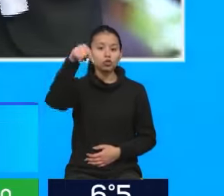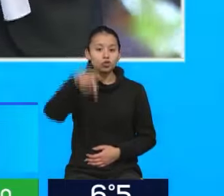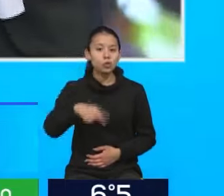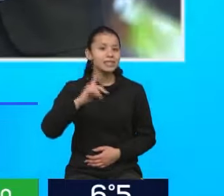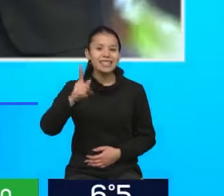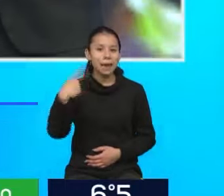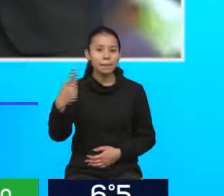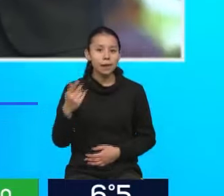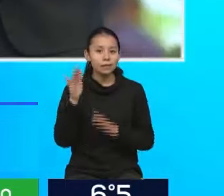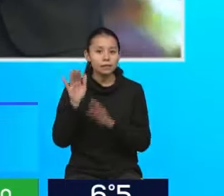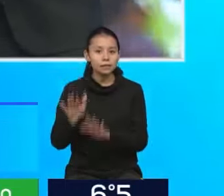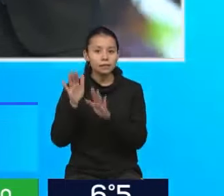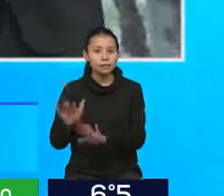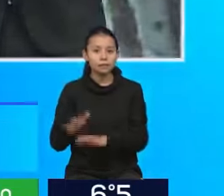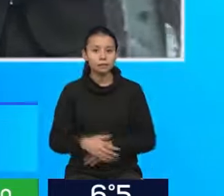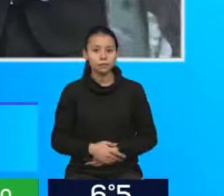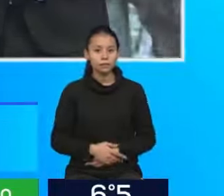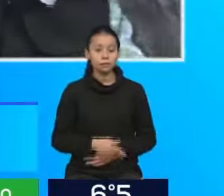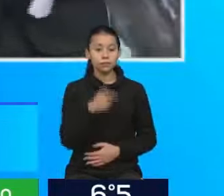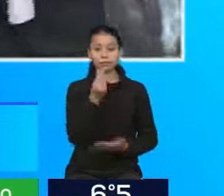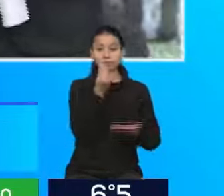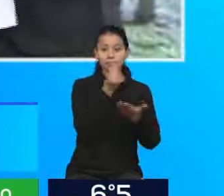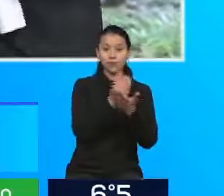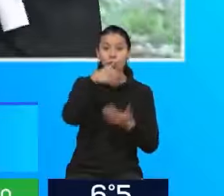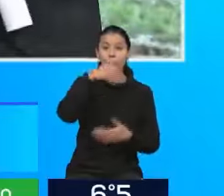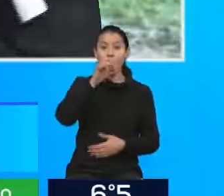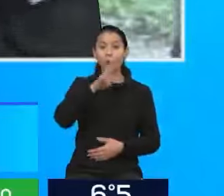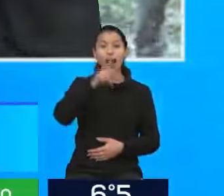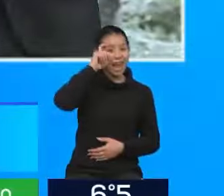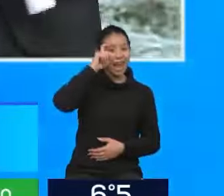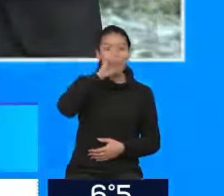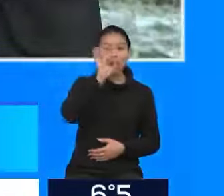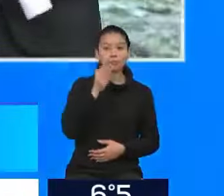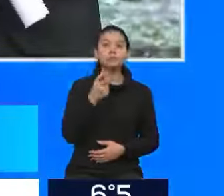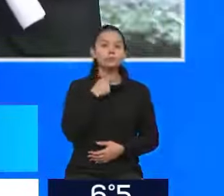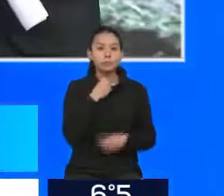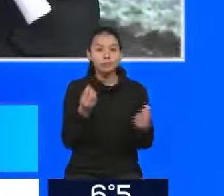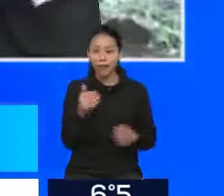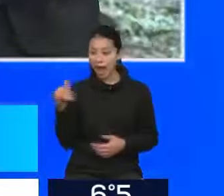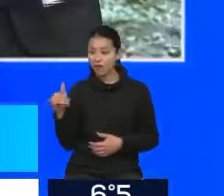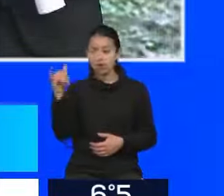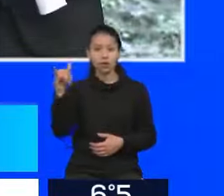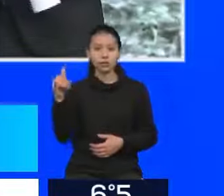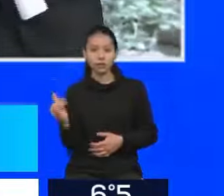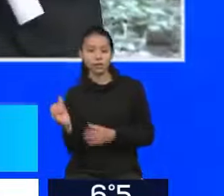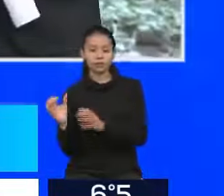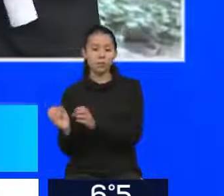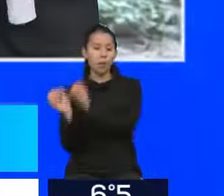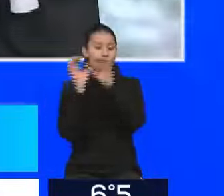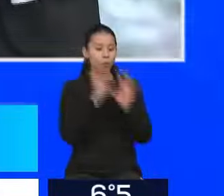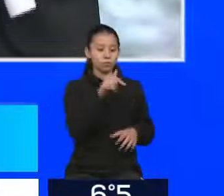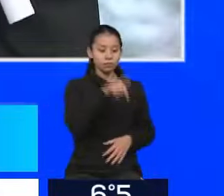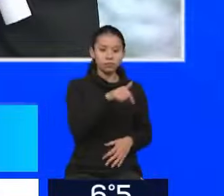Molero? Que la provincia les transfiera directamente todos los aviones y que se preste un servicio particularmente